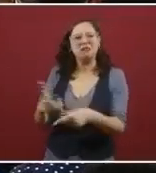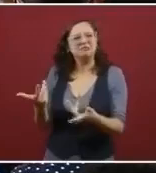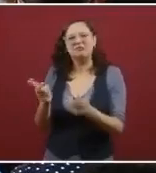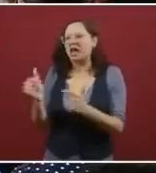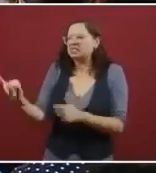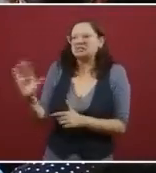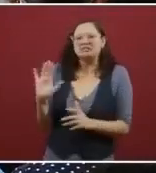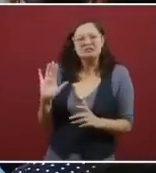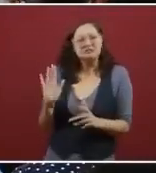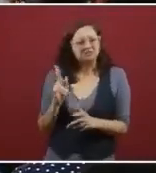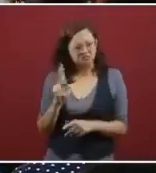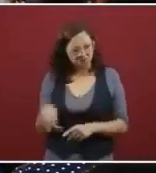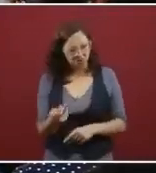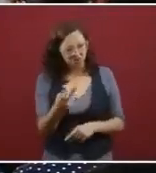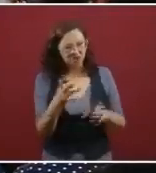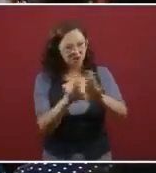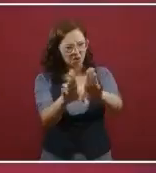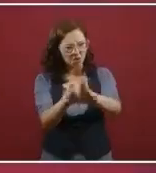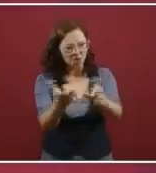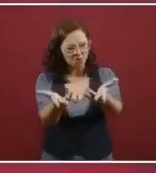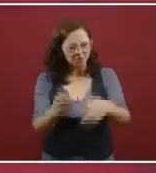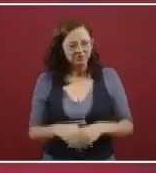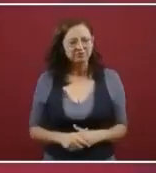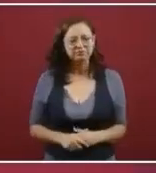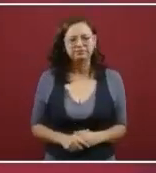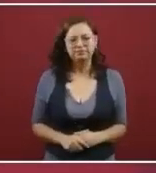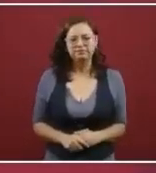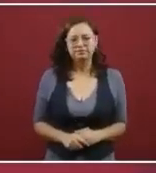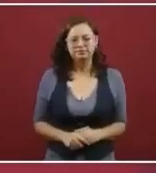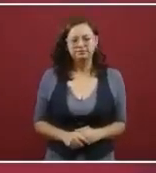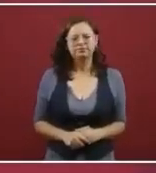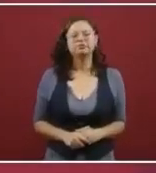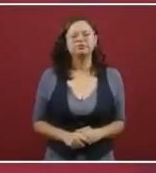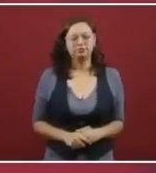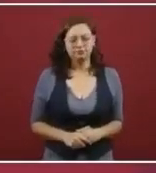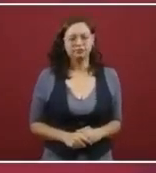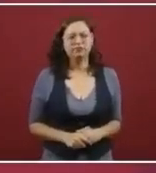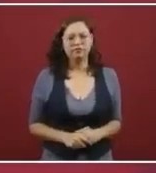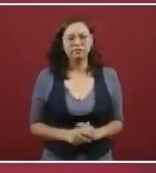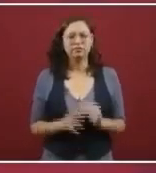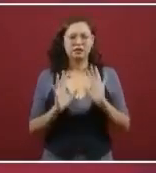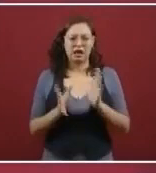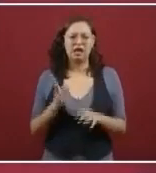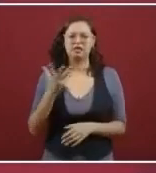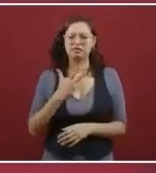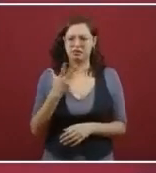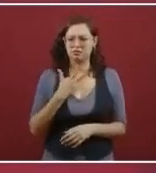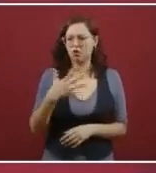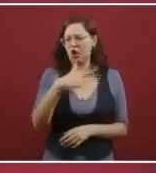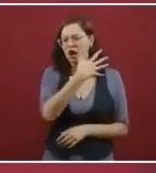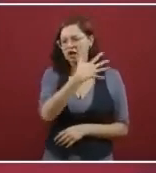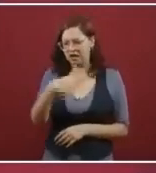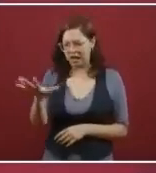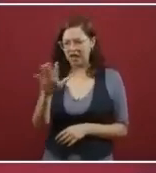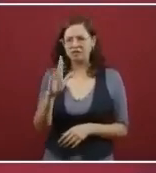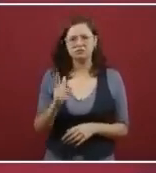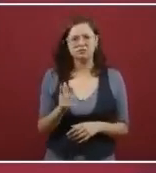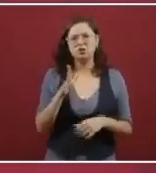pues ya se definieron criterios generales, pero si hace